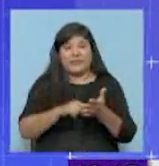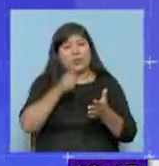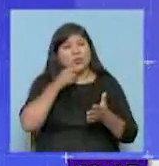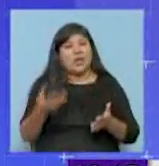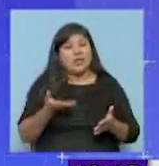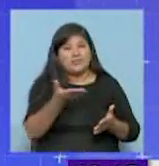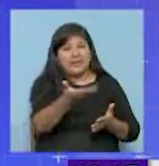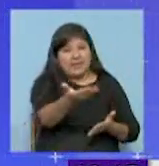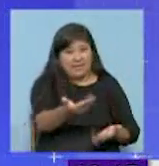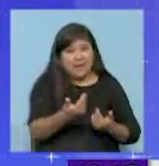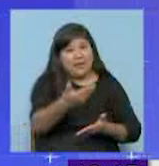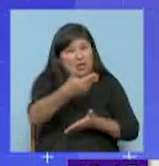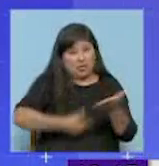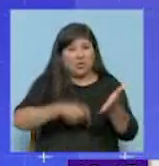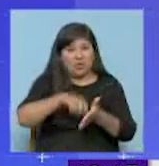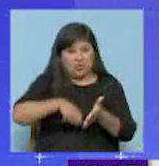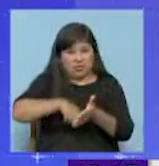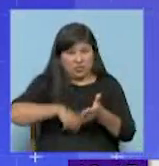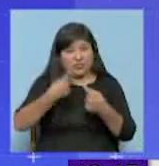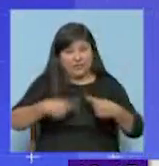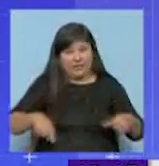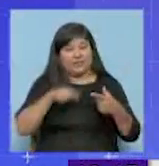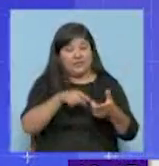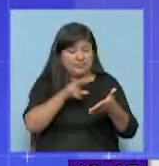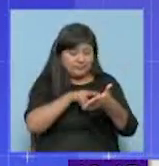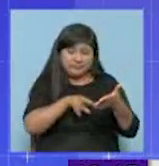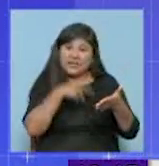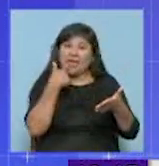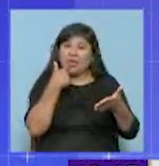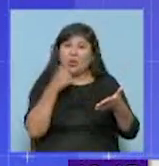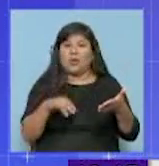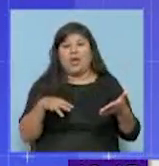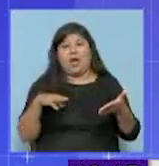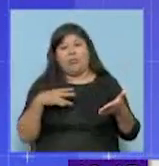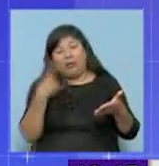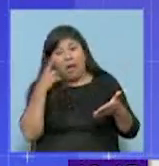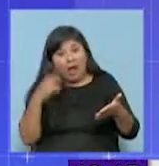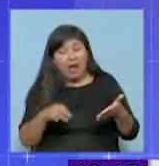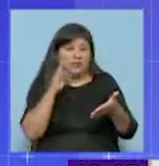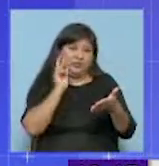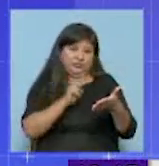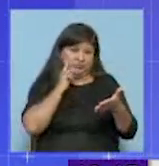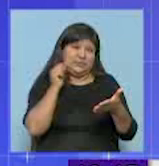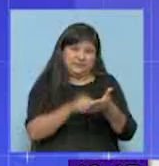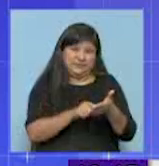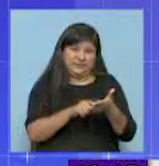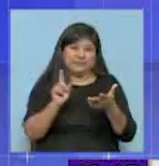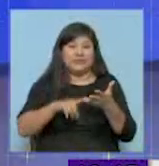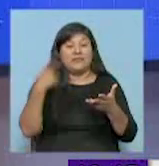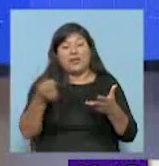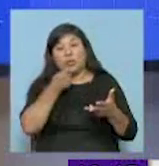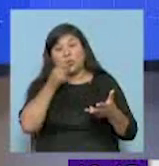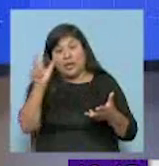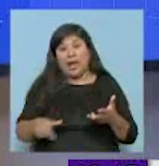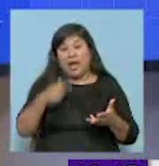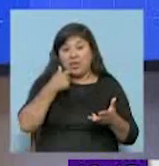contrato, ya que le permitirá evacuar dudas e inquietudes con mayor certeza. Y ante cualquier duda que